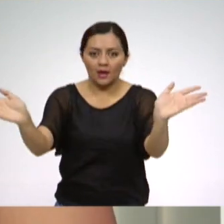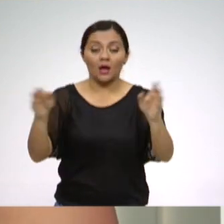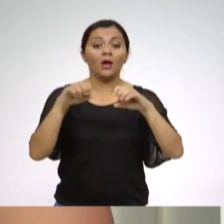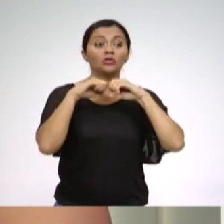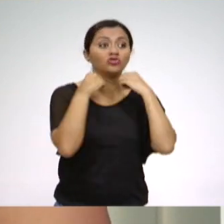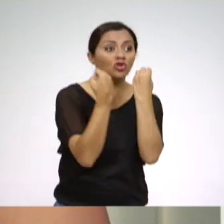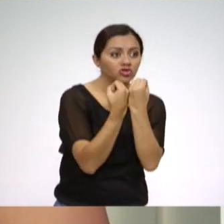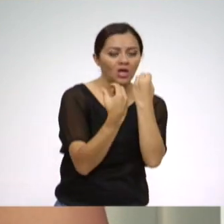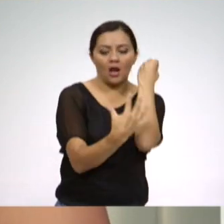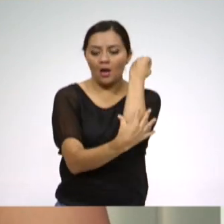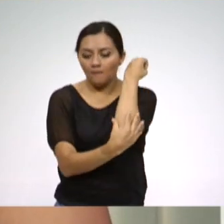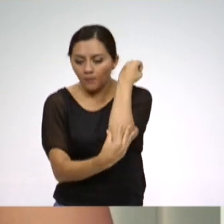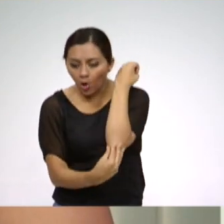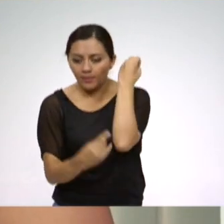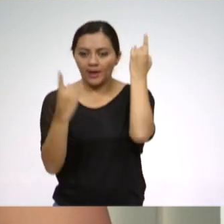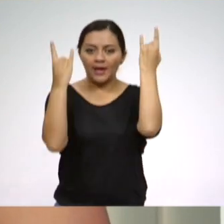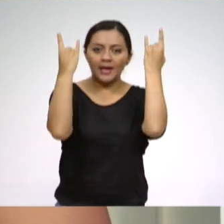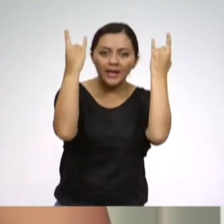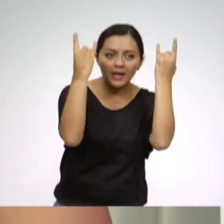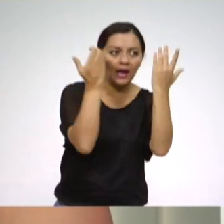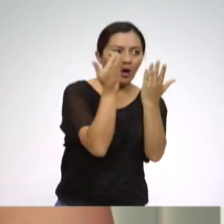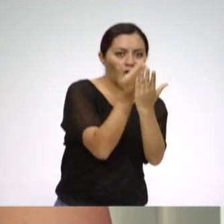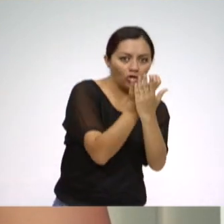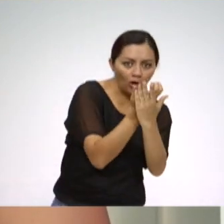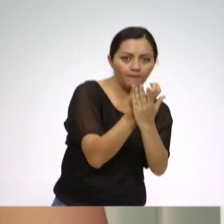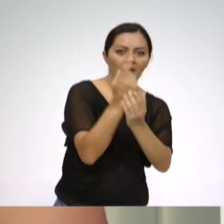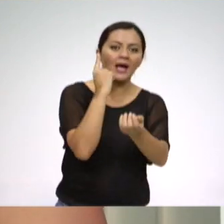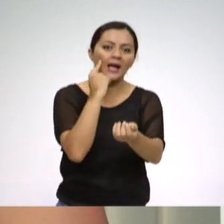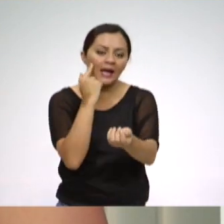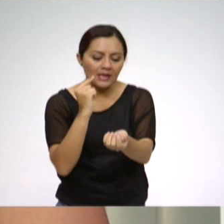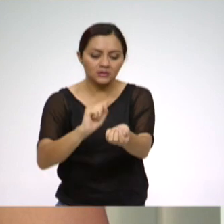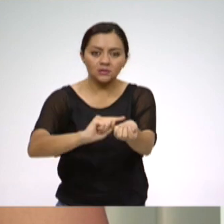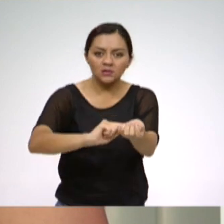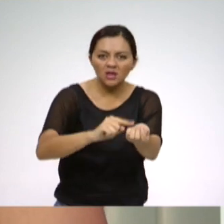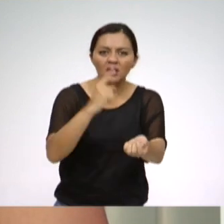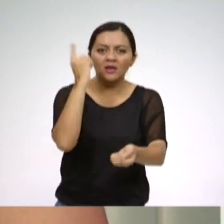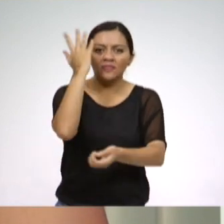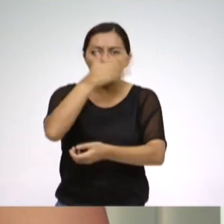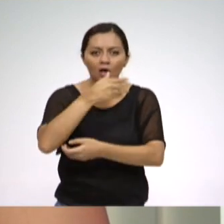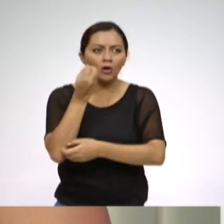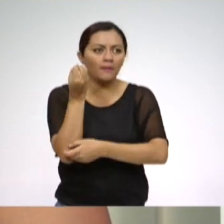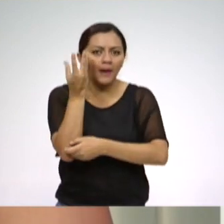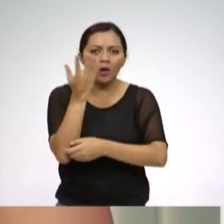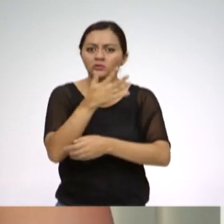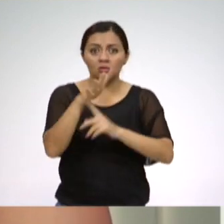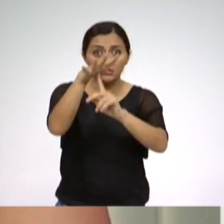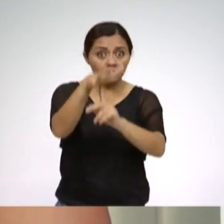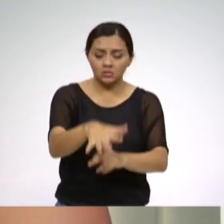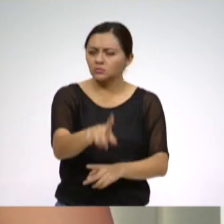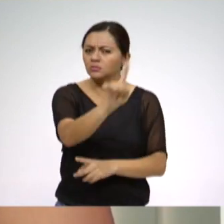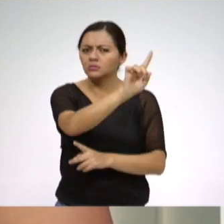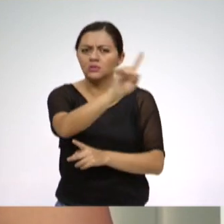social, étnica, económica, por ningún tipo de situación puede ser discriminada. Por lo tanto, cualquier